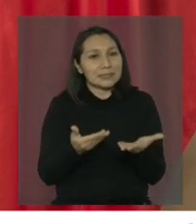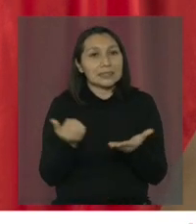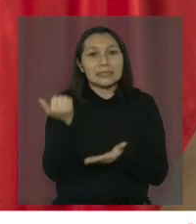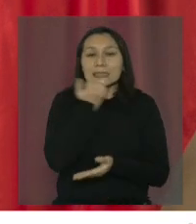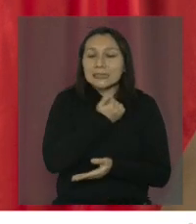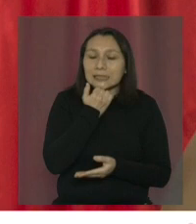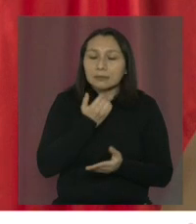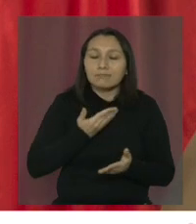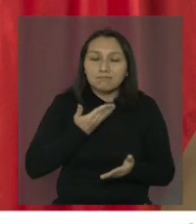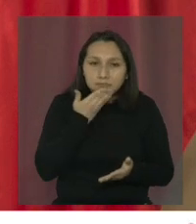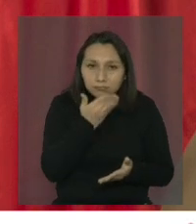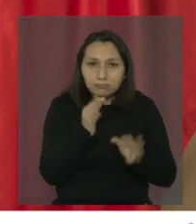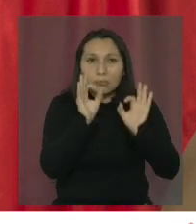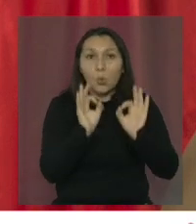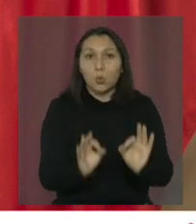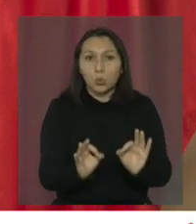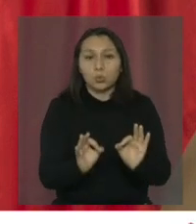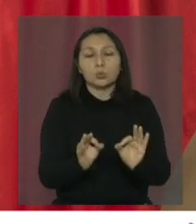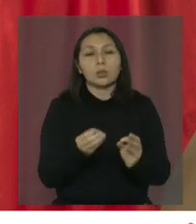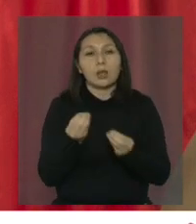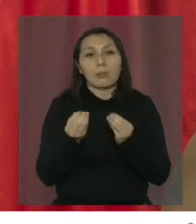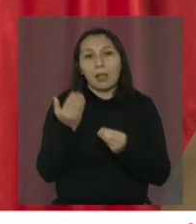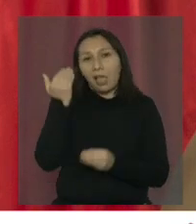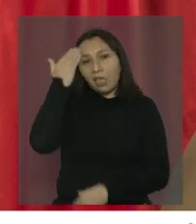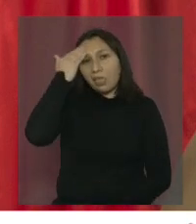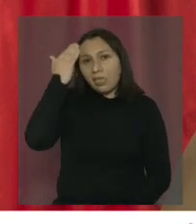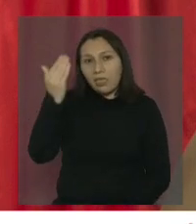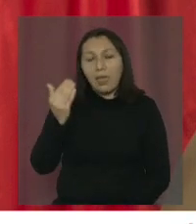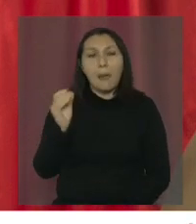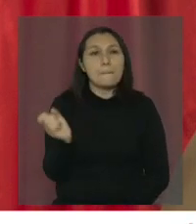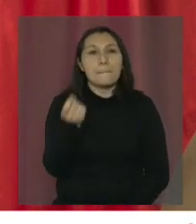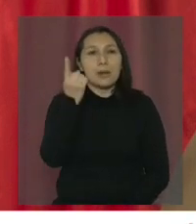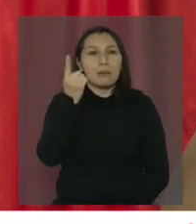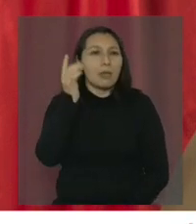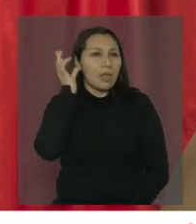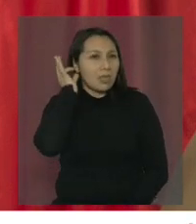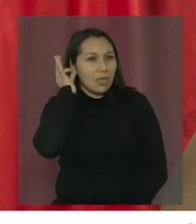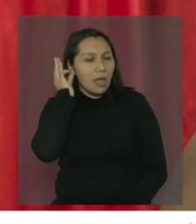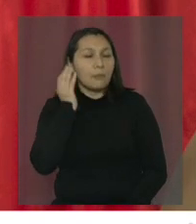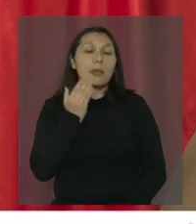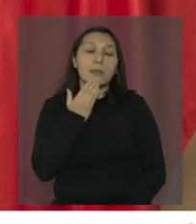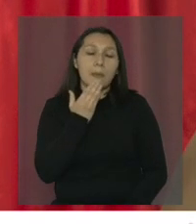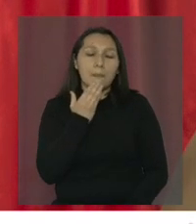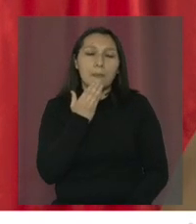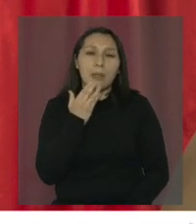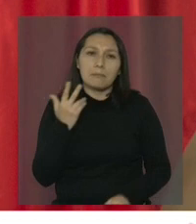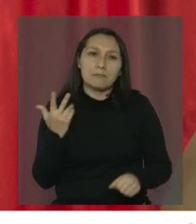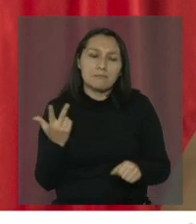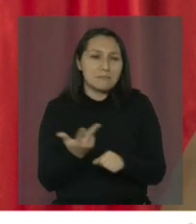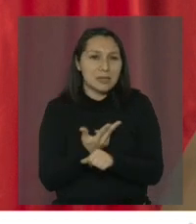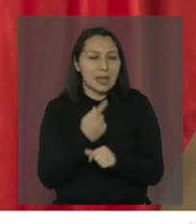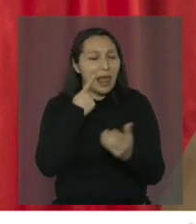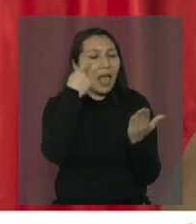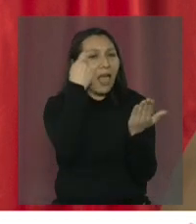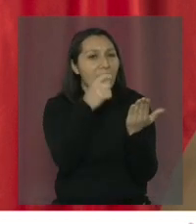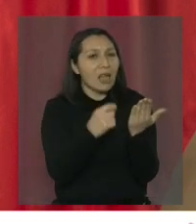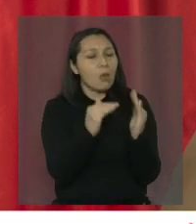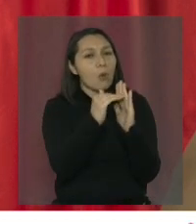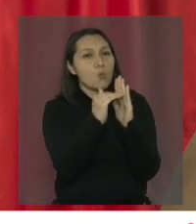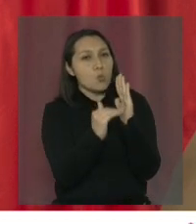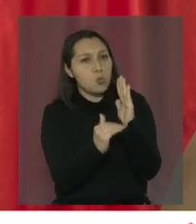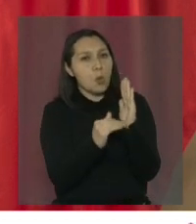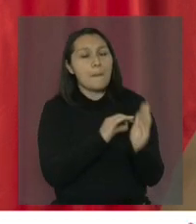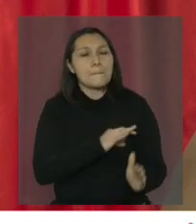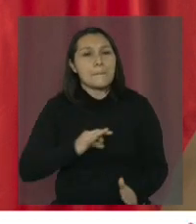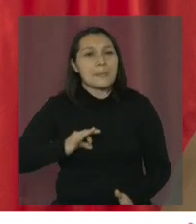errores no forzados que han ocurrido lo que fue días pasados también con la primera dama hay una mala evaluación que se ha hecho por ejemplo a la